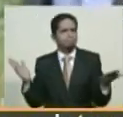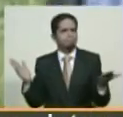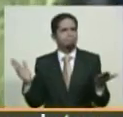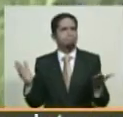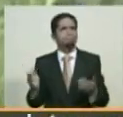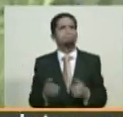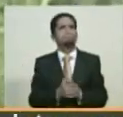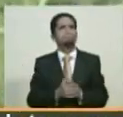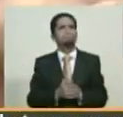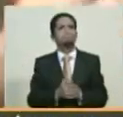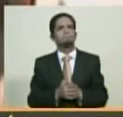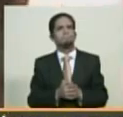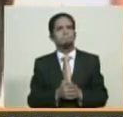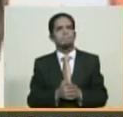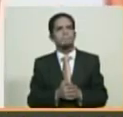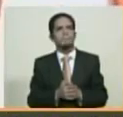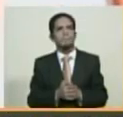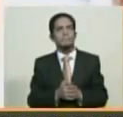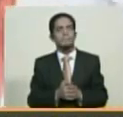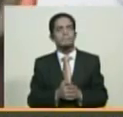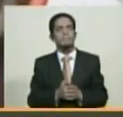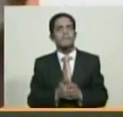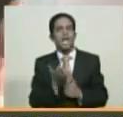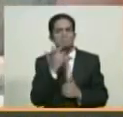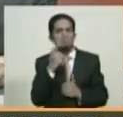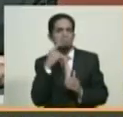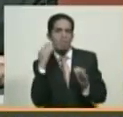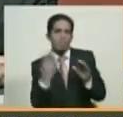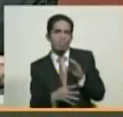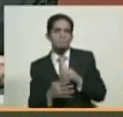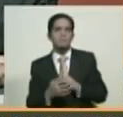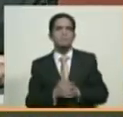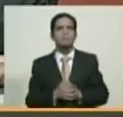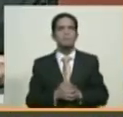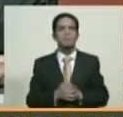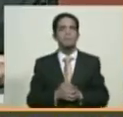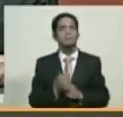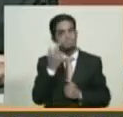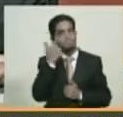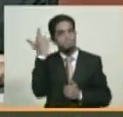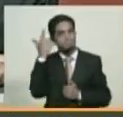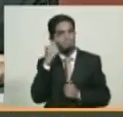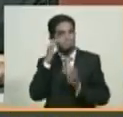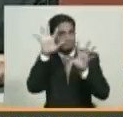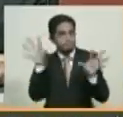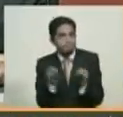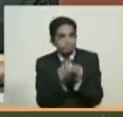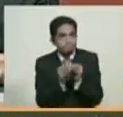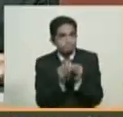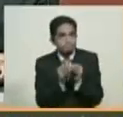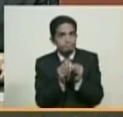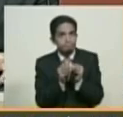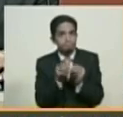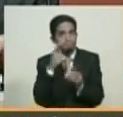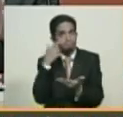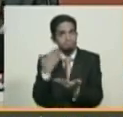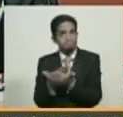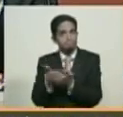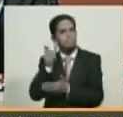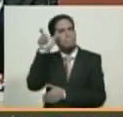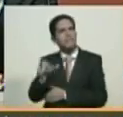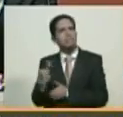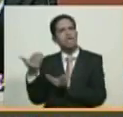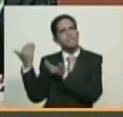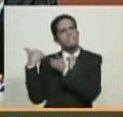a aquellos que podían ser refugiados. Ahí está, resumen, fidedigno por el representante de